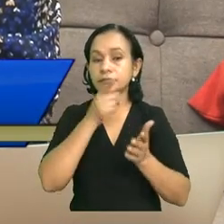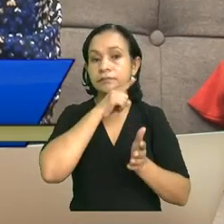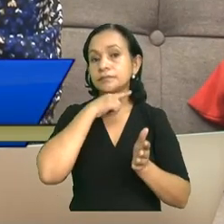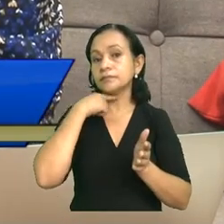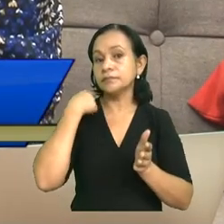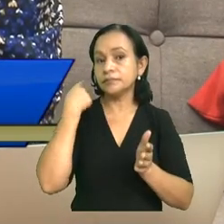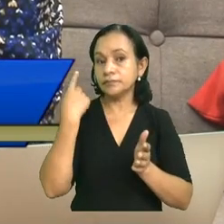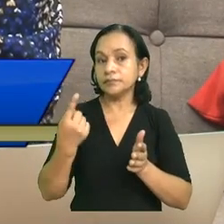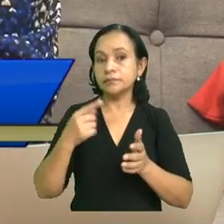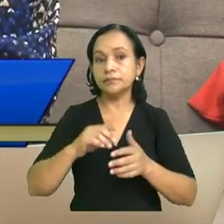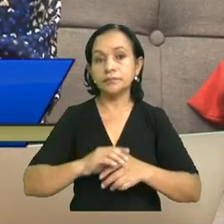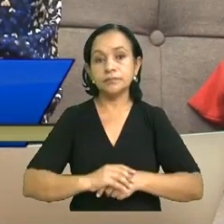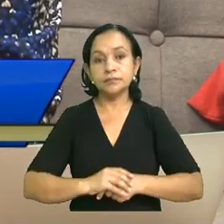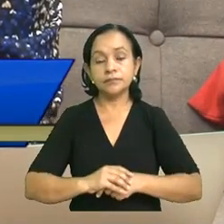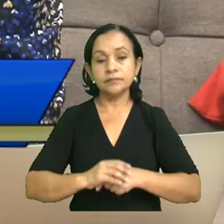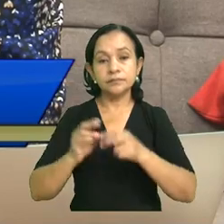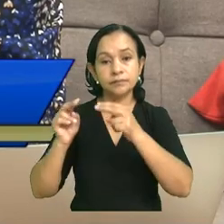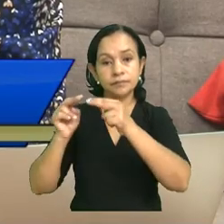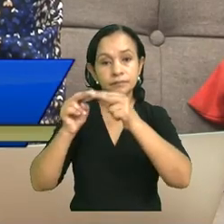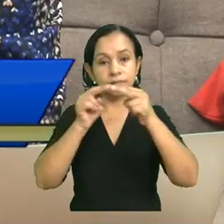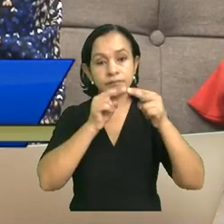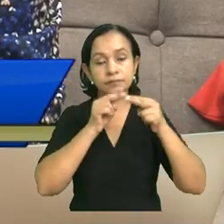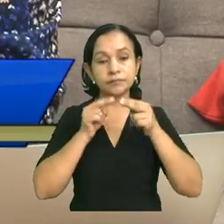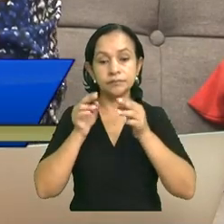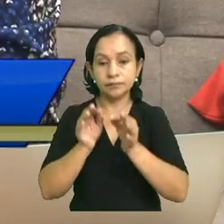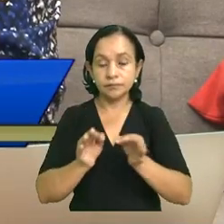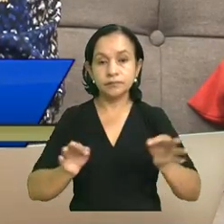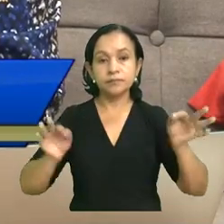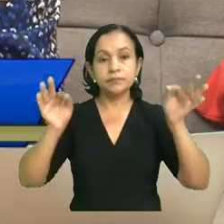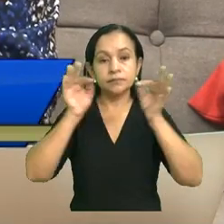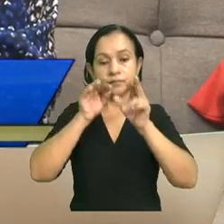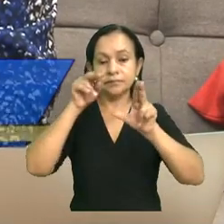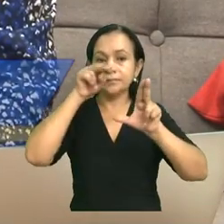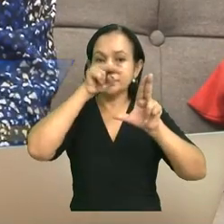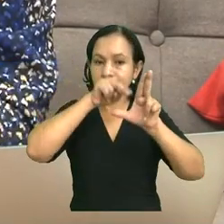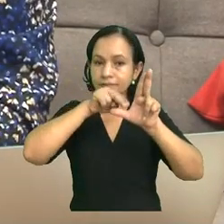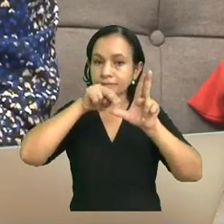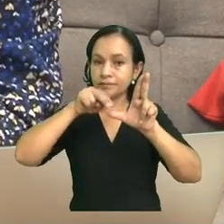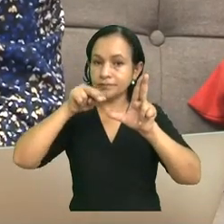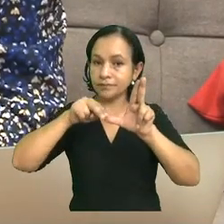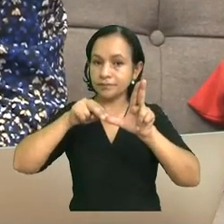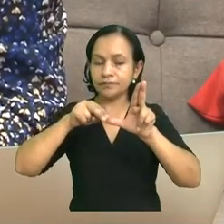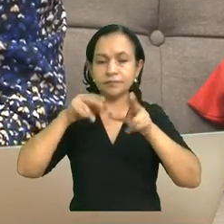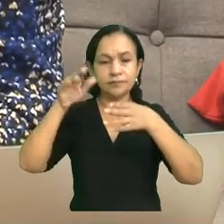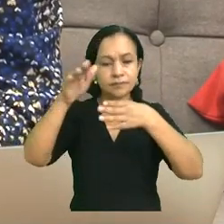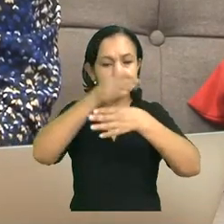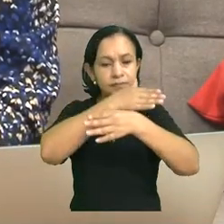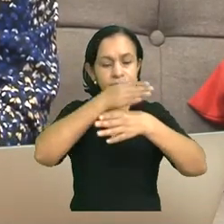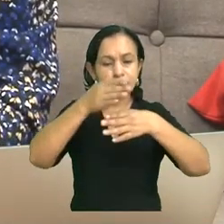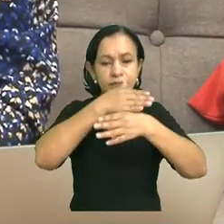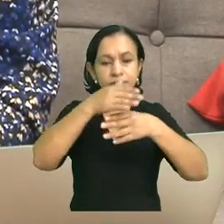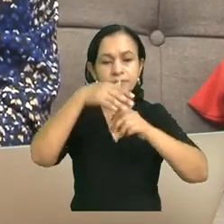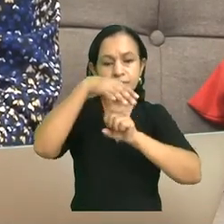ahí la articulación es fundamental, el SINAPRED, todas las comisiones municipales están siempre